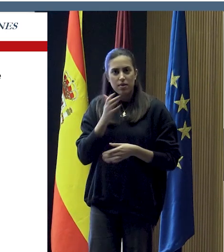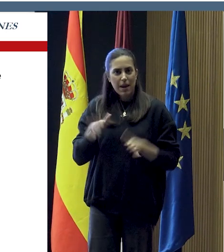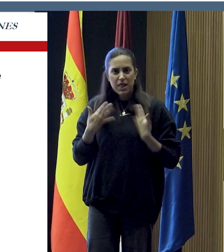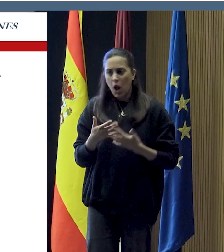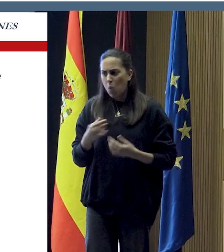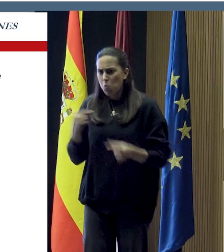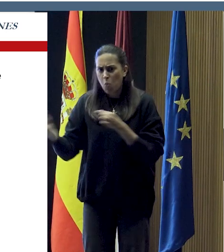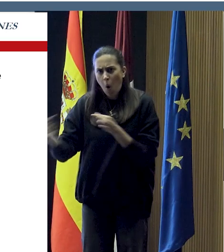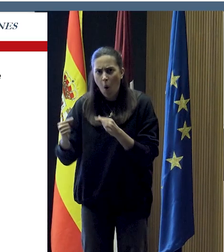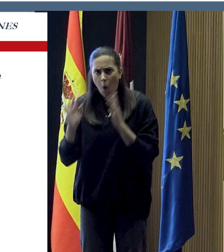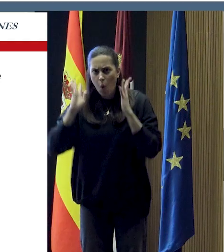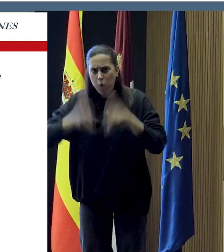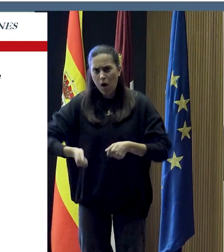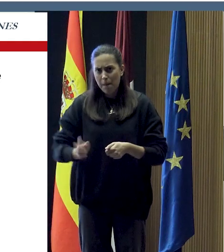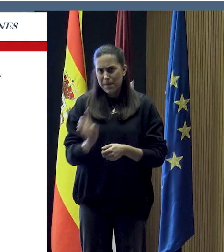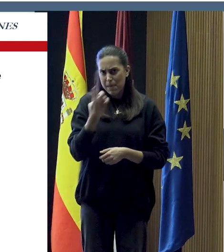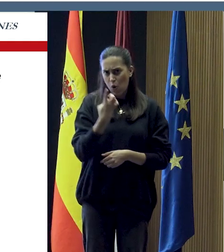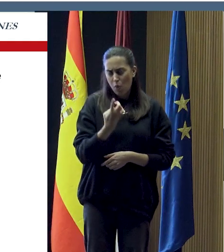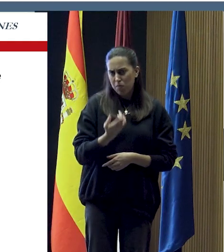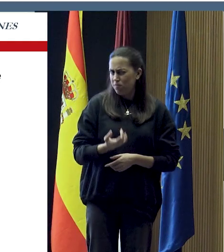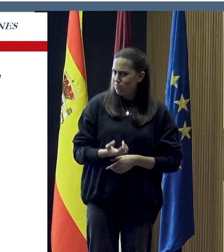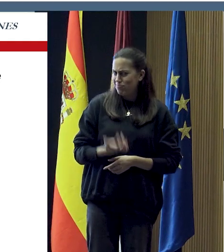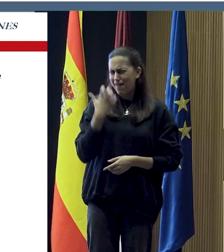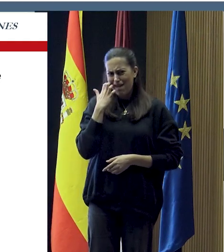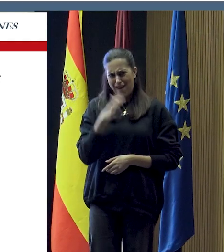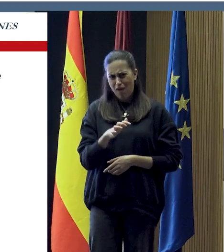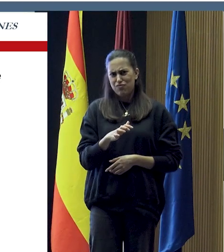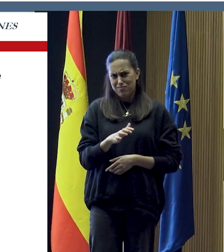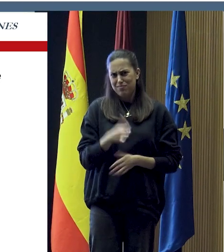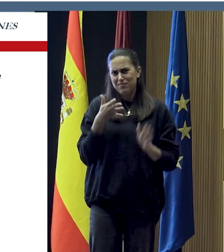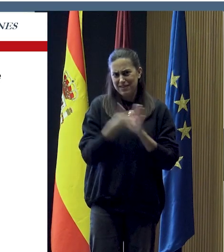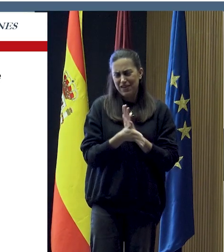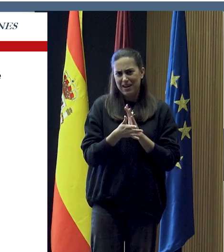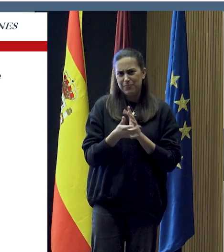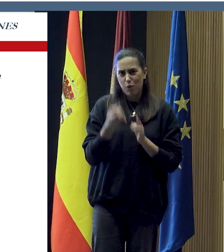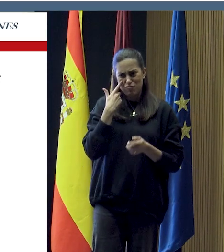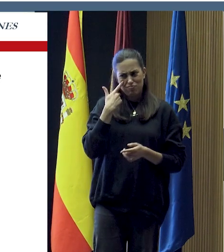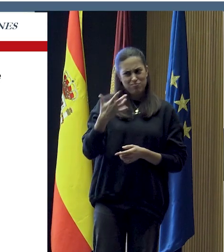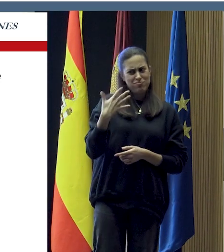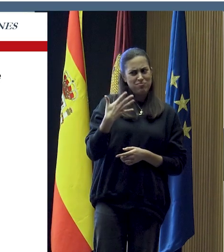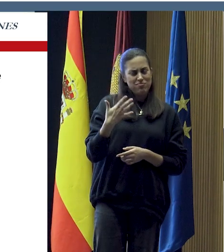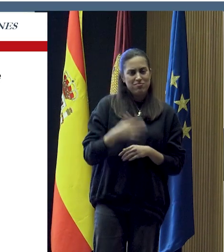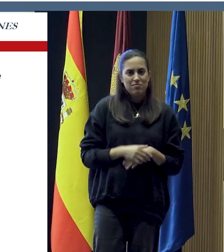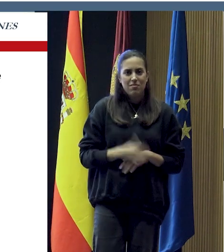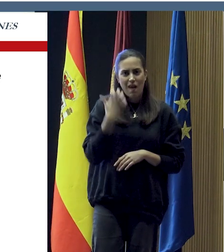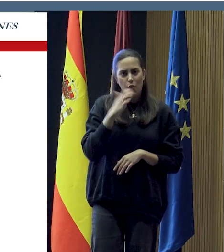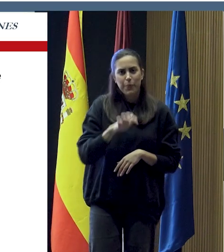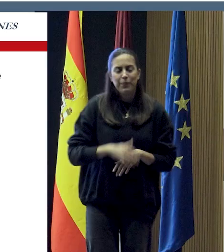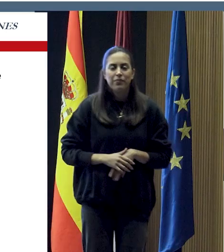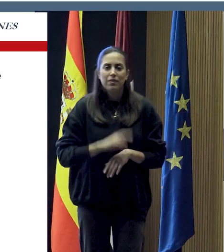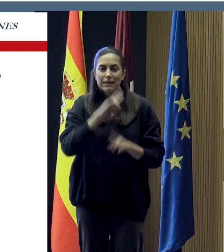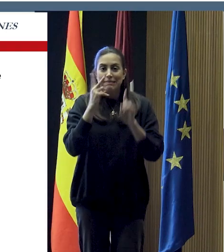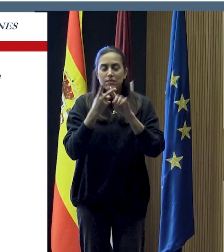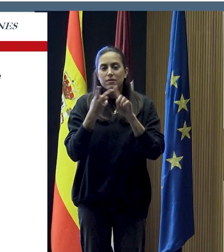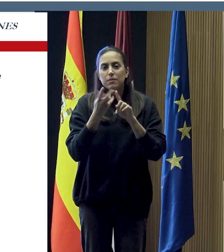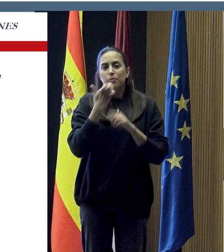primero que discute y se pone agresivo con el resto del grupo. Cambios de la personalidad realmente llamativos, ¿vale? El otro es